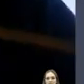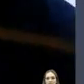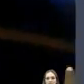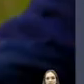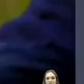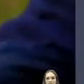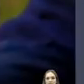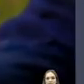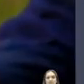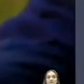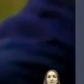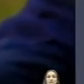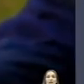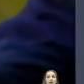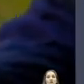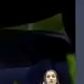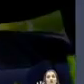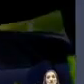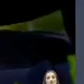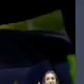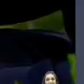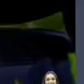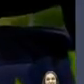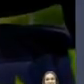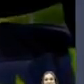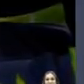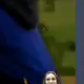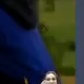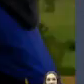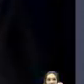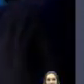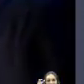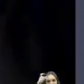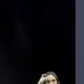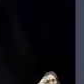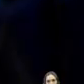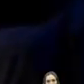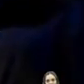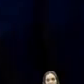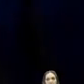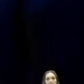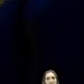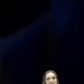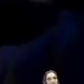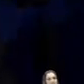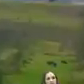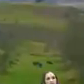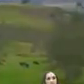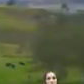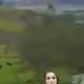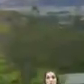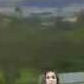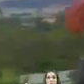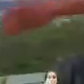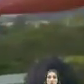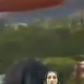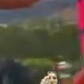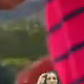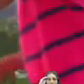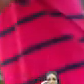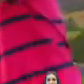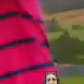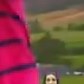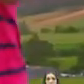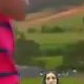Y los productores de leche nacionales advirtieron que hay un faltante de 1,6 millones de litros al día por el aumento en los precios de los